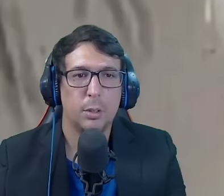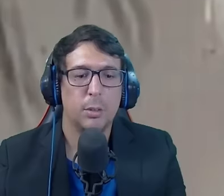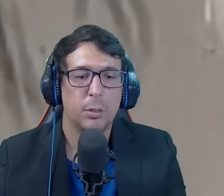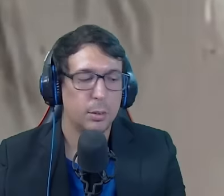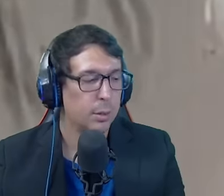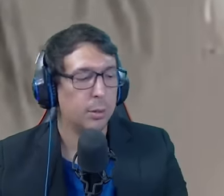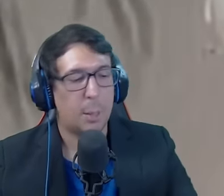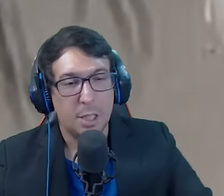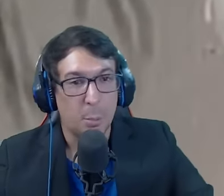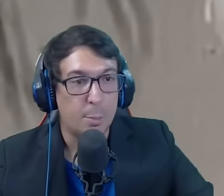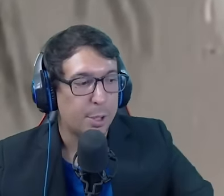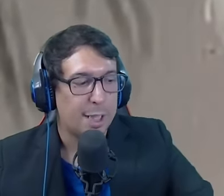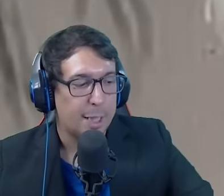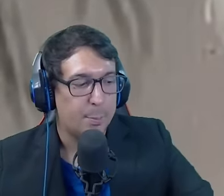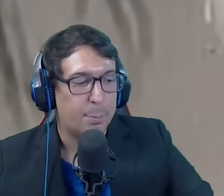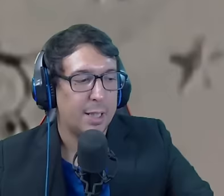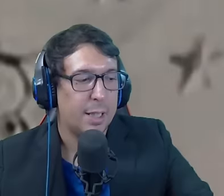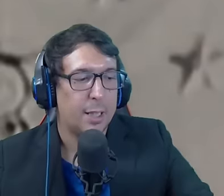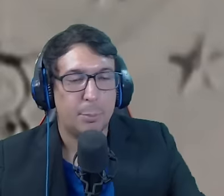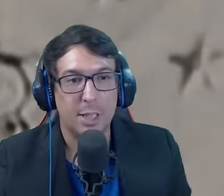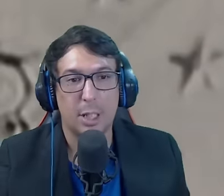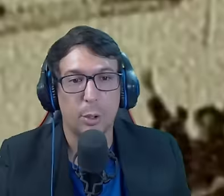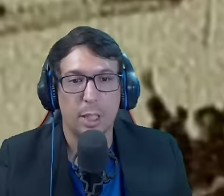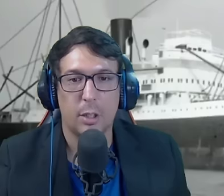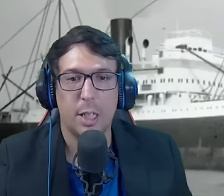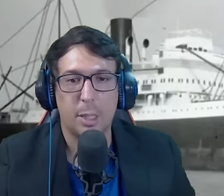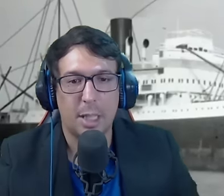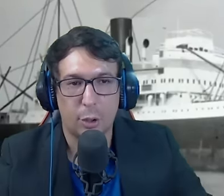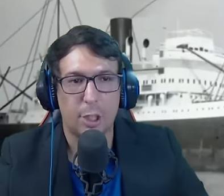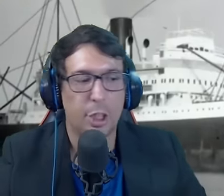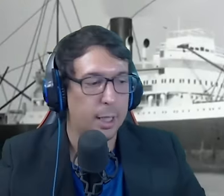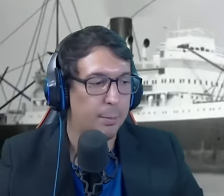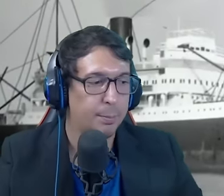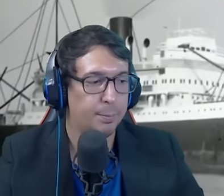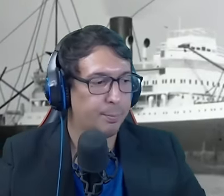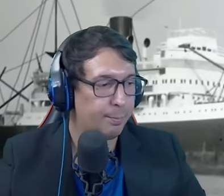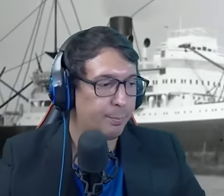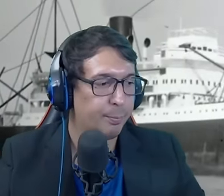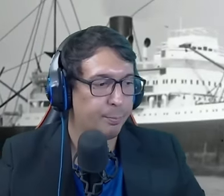relataba don Francisco. Una pieza muy importante, parte de la historia, ¿no?, de la inmigración en Chile.